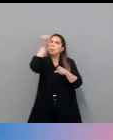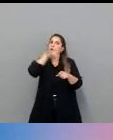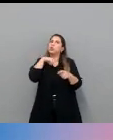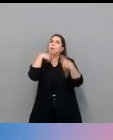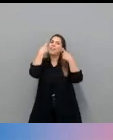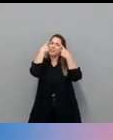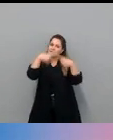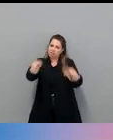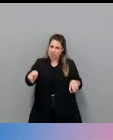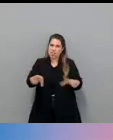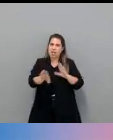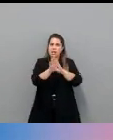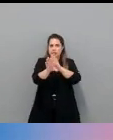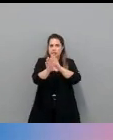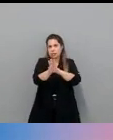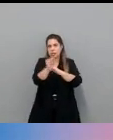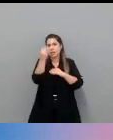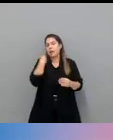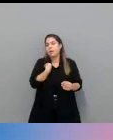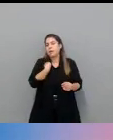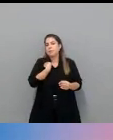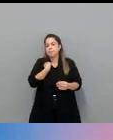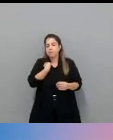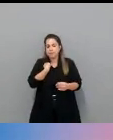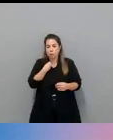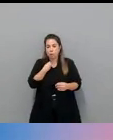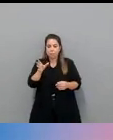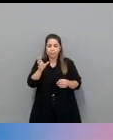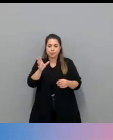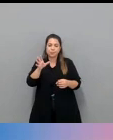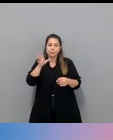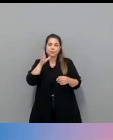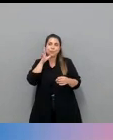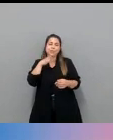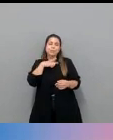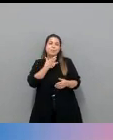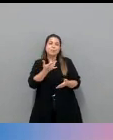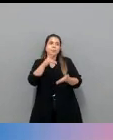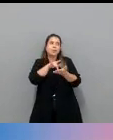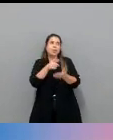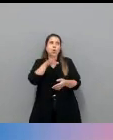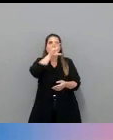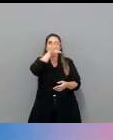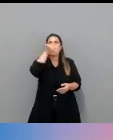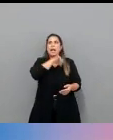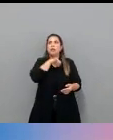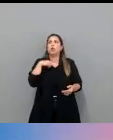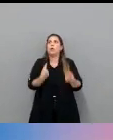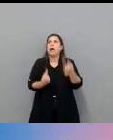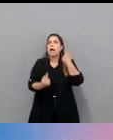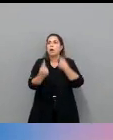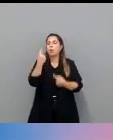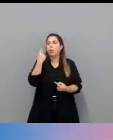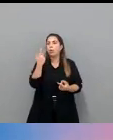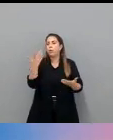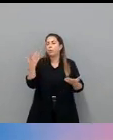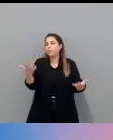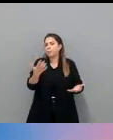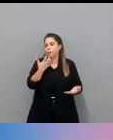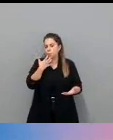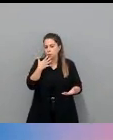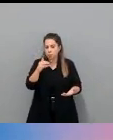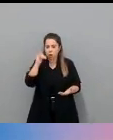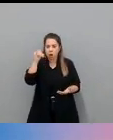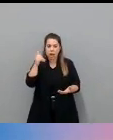pues porque como están transferidas las competencias, pues aún nos podemos encontrar con alguna comunidad autónoma que tiene, por ejemplo, que